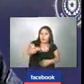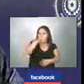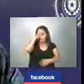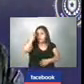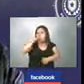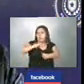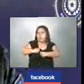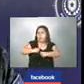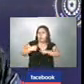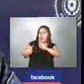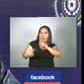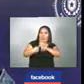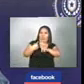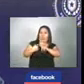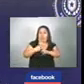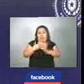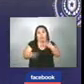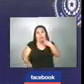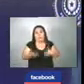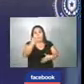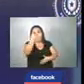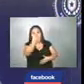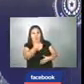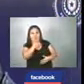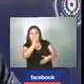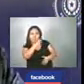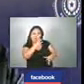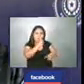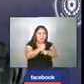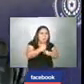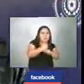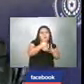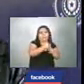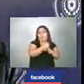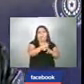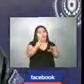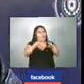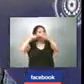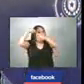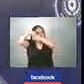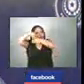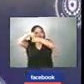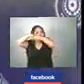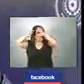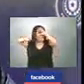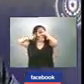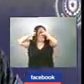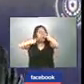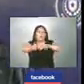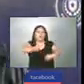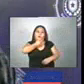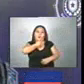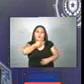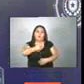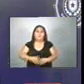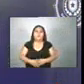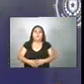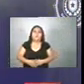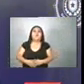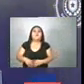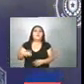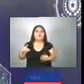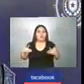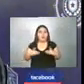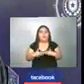lo acusa de que ha abusado del mando, pues ahí está, queda todo registrado lo que él haya hecho. Se han entregado